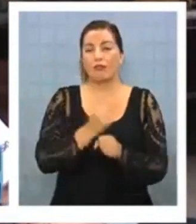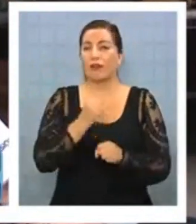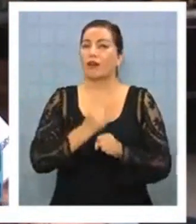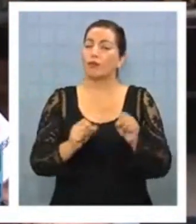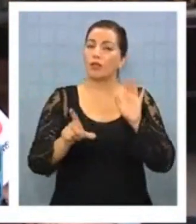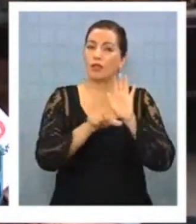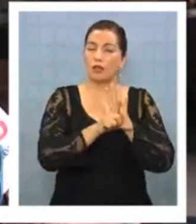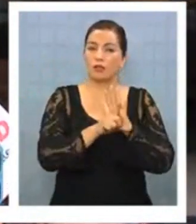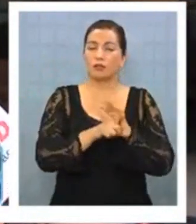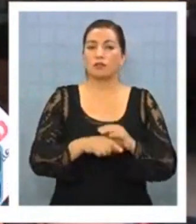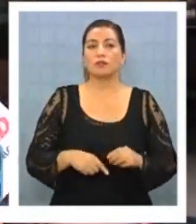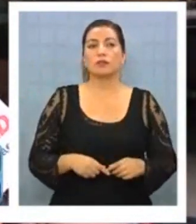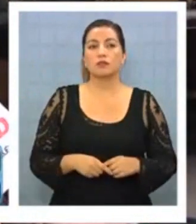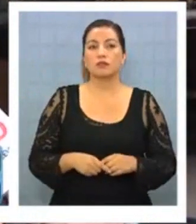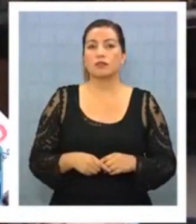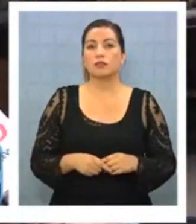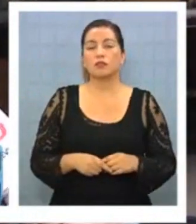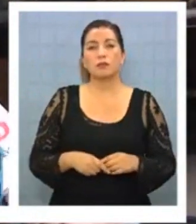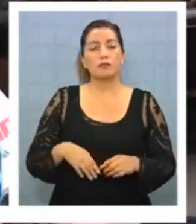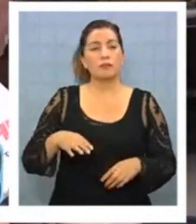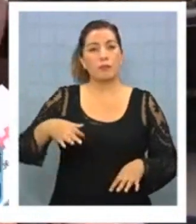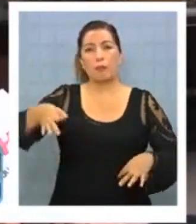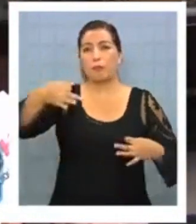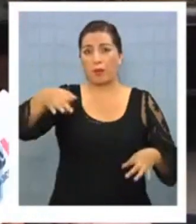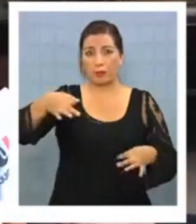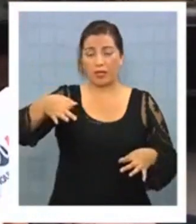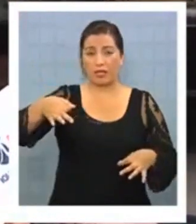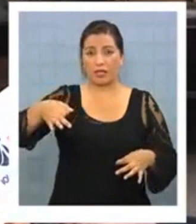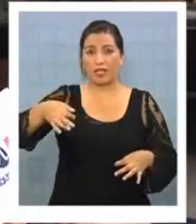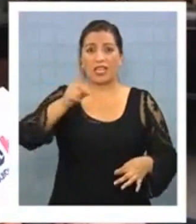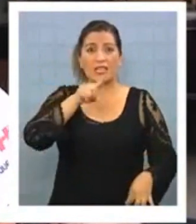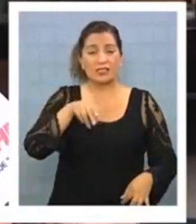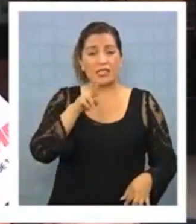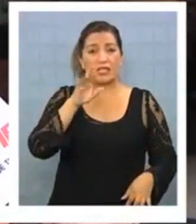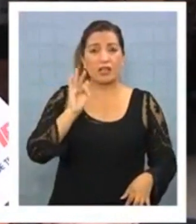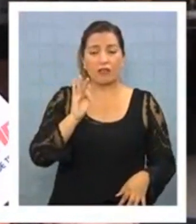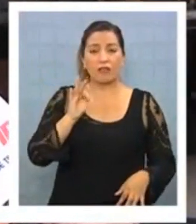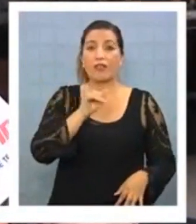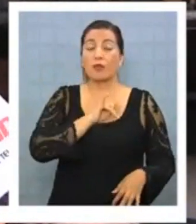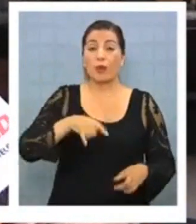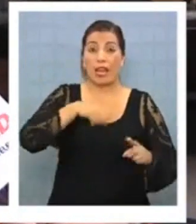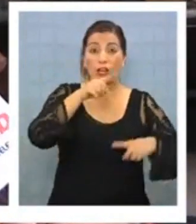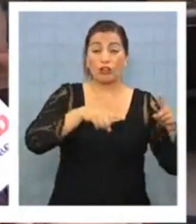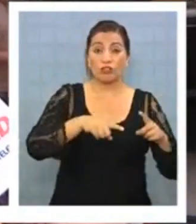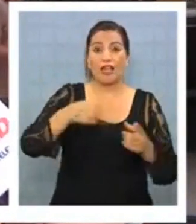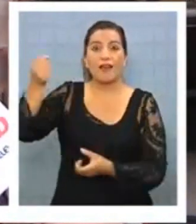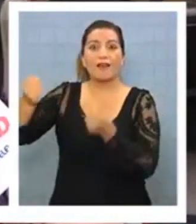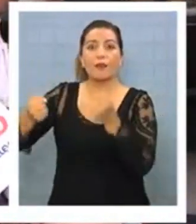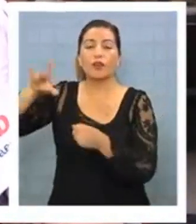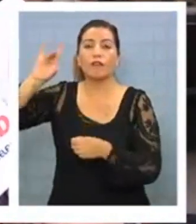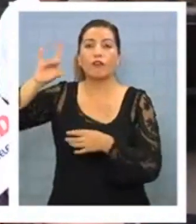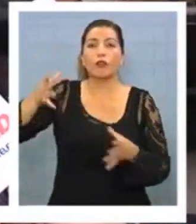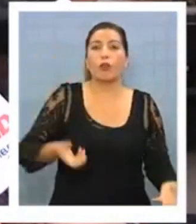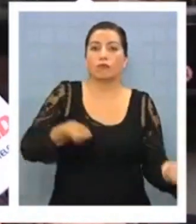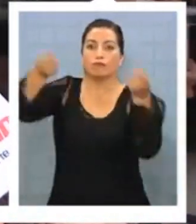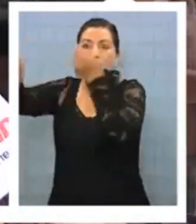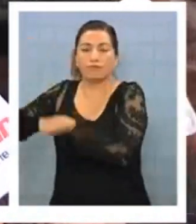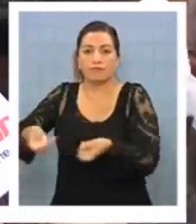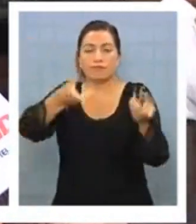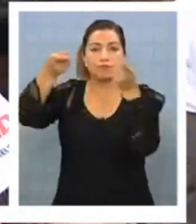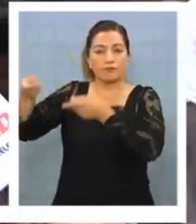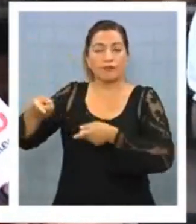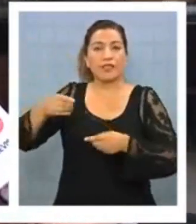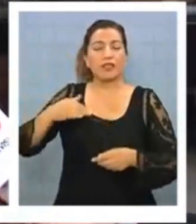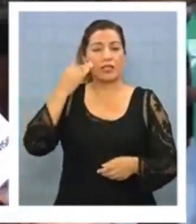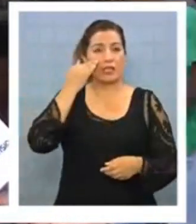esa mercadería que sale con SRF mayormente salen a la frontera haciendo transporte a camiones bolivianos. Y nosotros aquí quedamos sin carga, casi estamos en